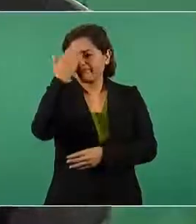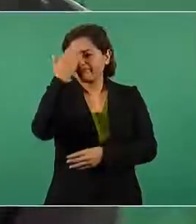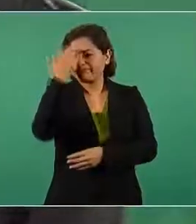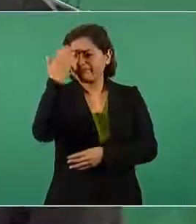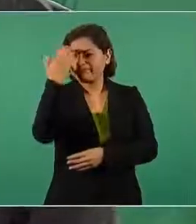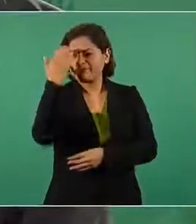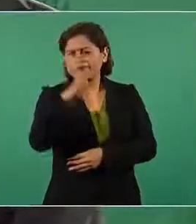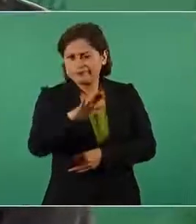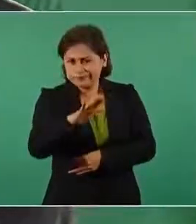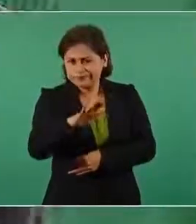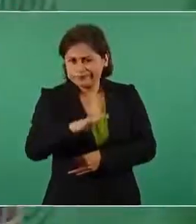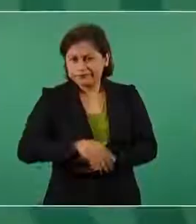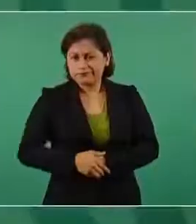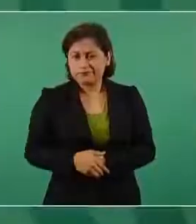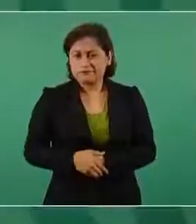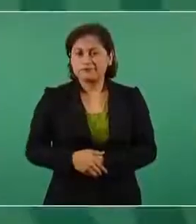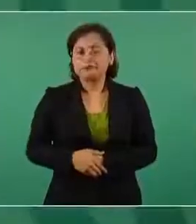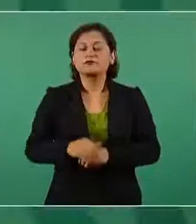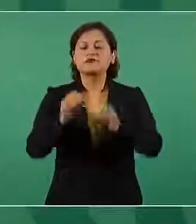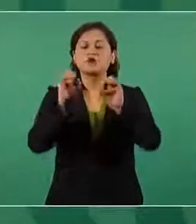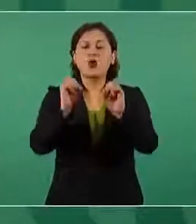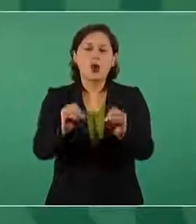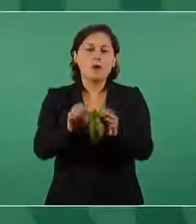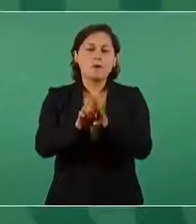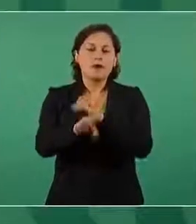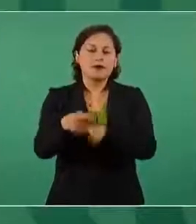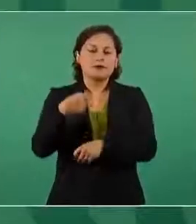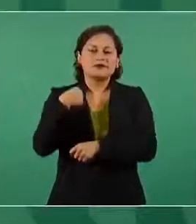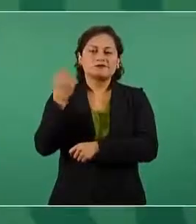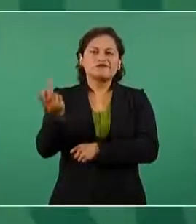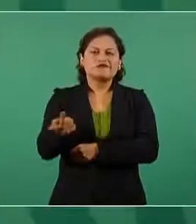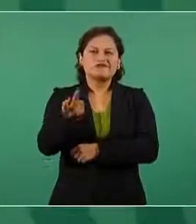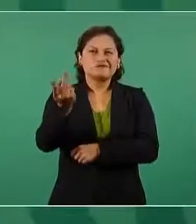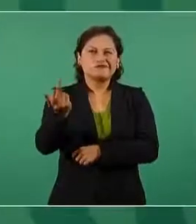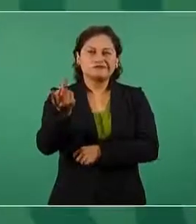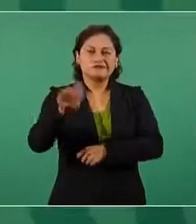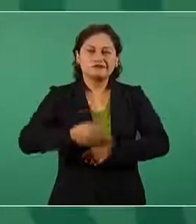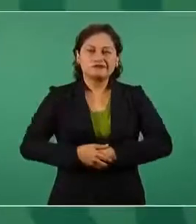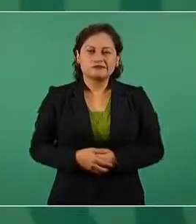Y mucho menos, dame el nombre